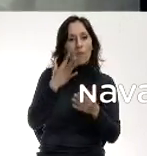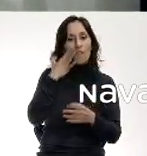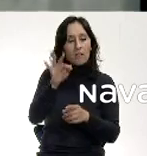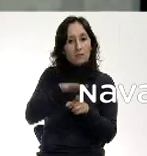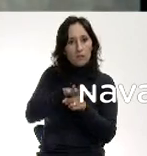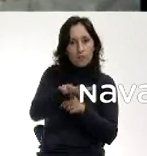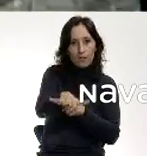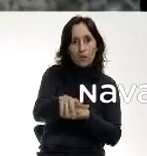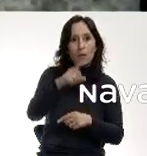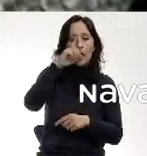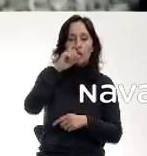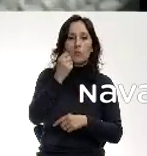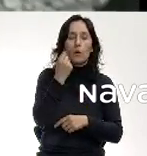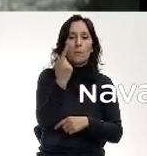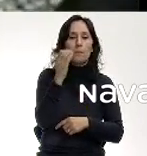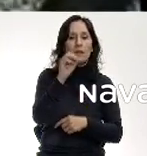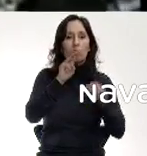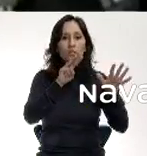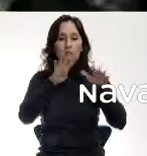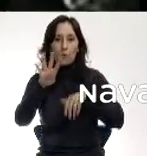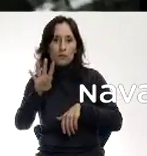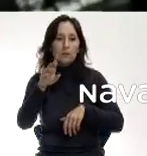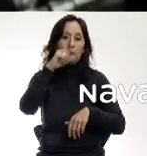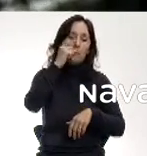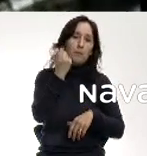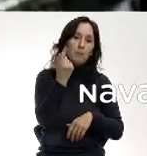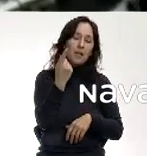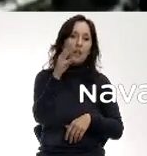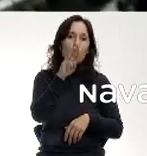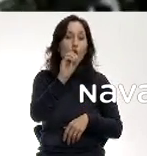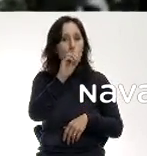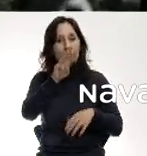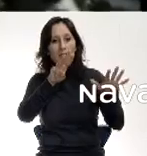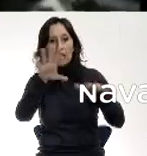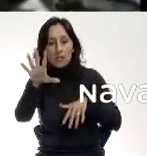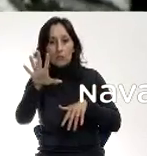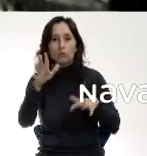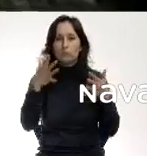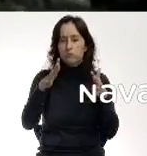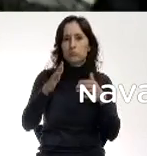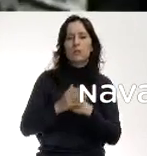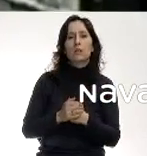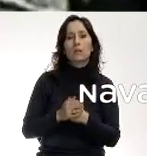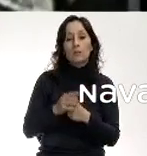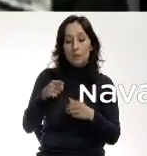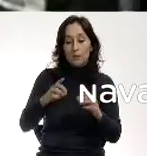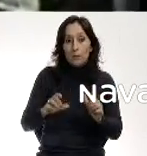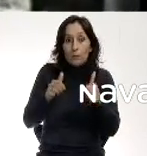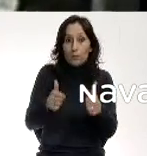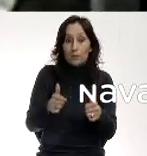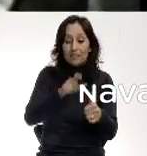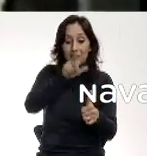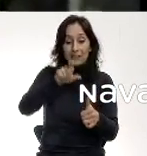el 1084-1085, casualidades de la historia que son largas para contar, hace que aquí se asienten